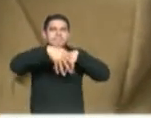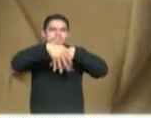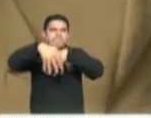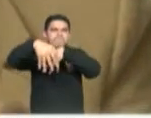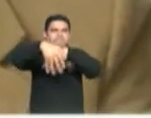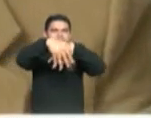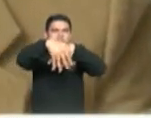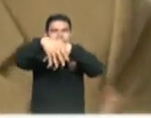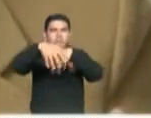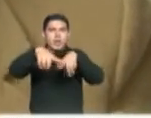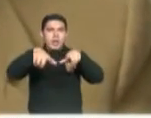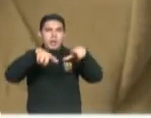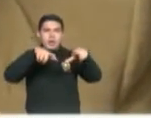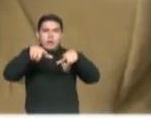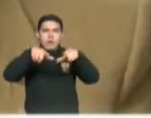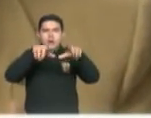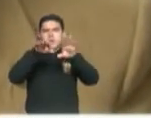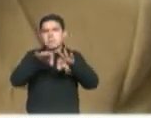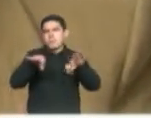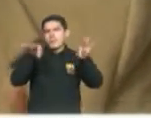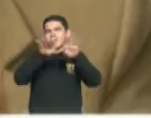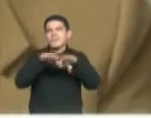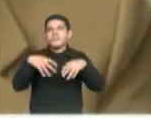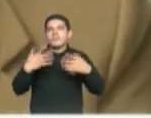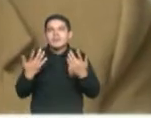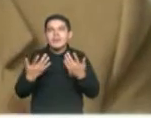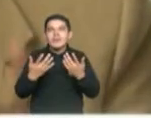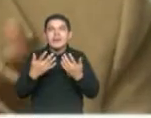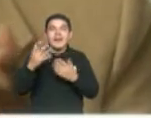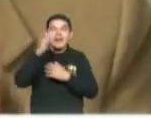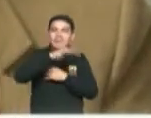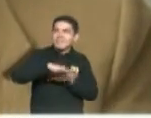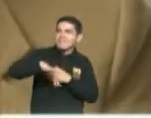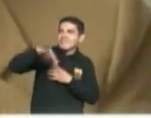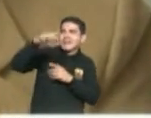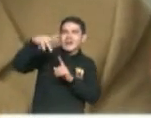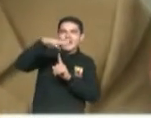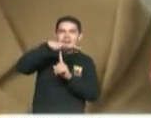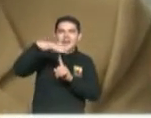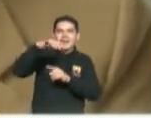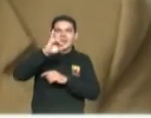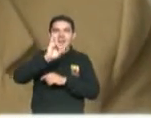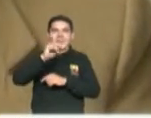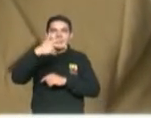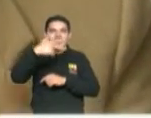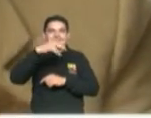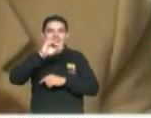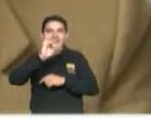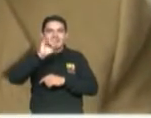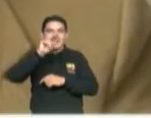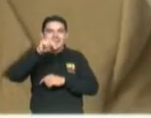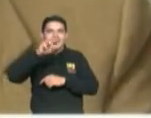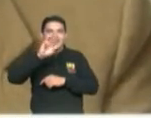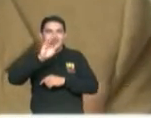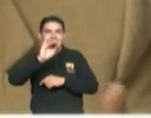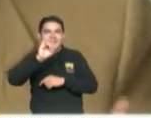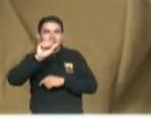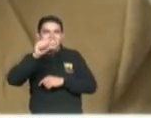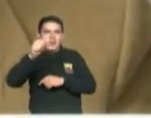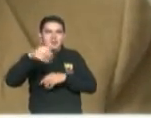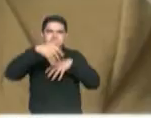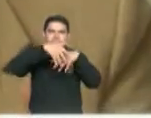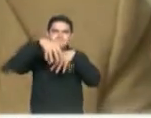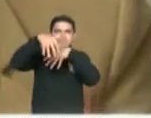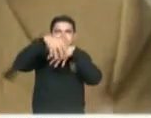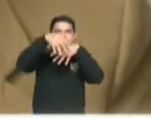que tiene mucha energía como es el envía vamos a irnos en caminata para allá y luego pues haremos la